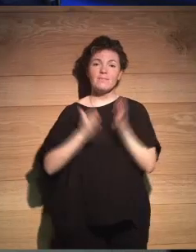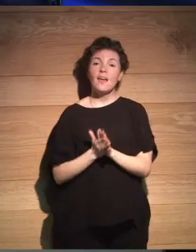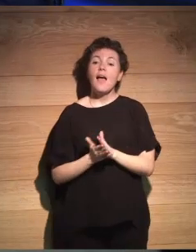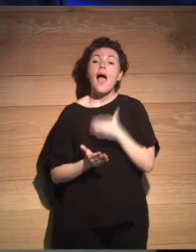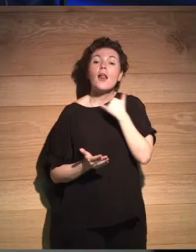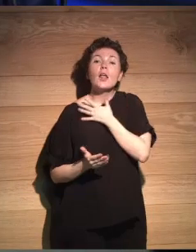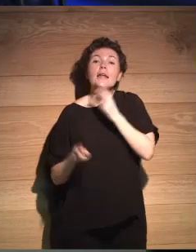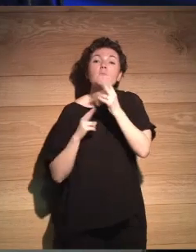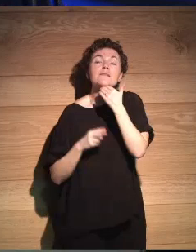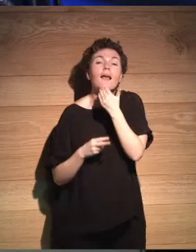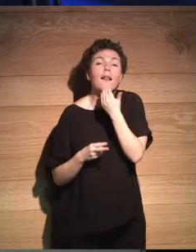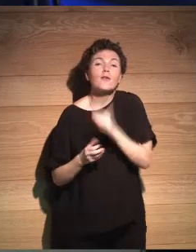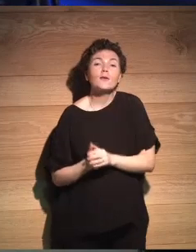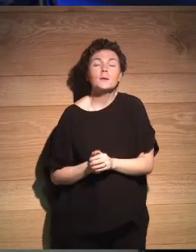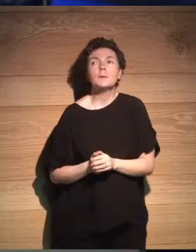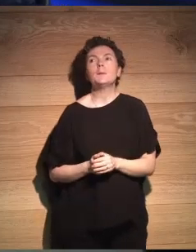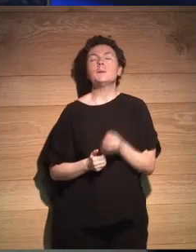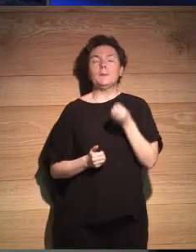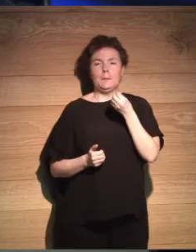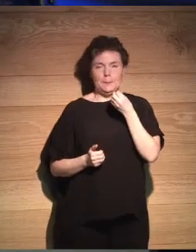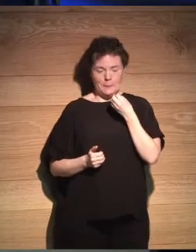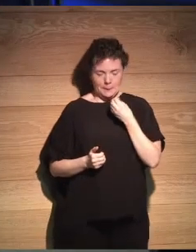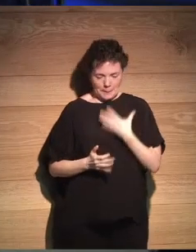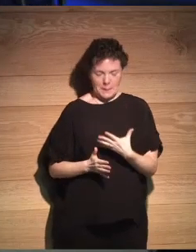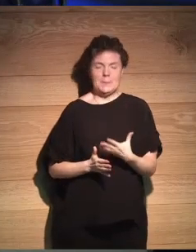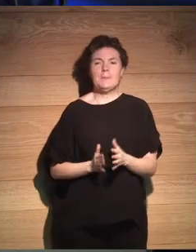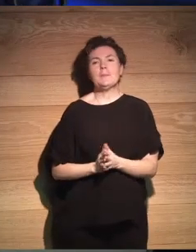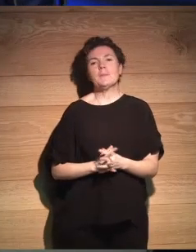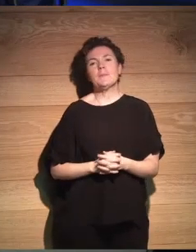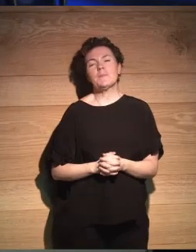¿Queréis comentar algo? Bueno,